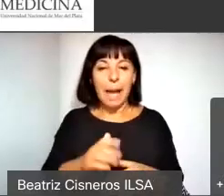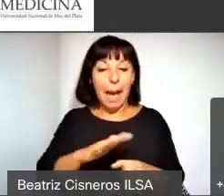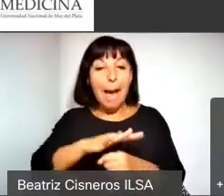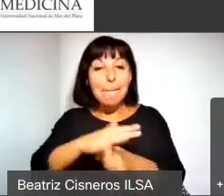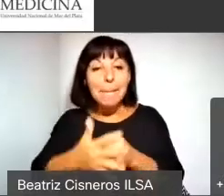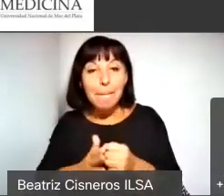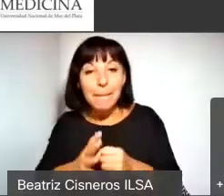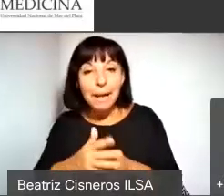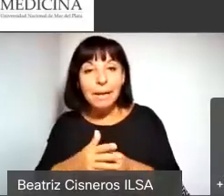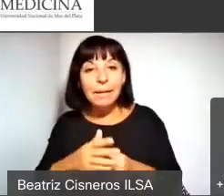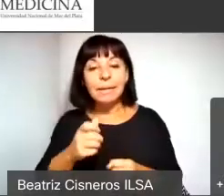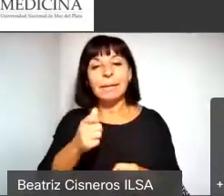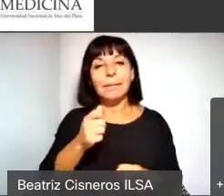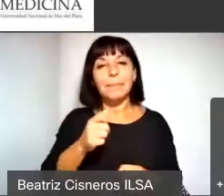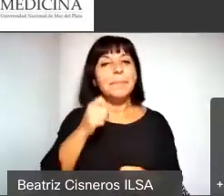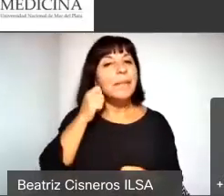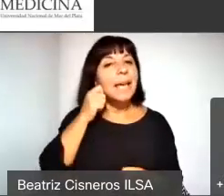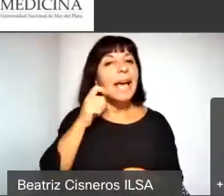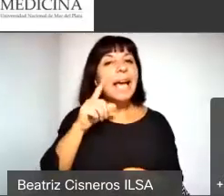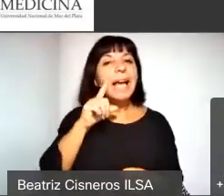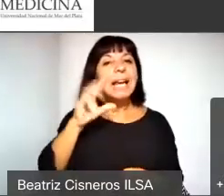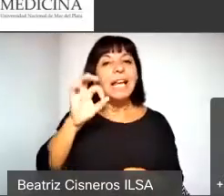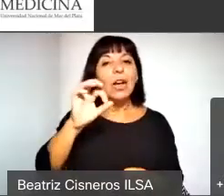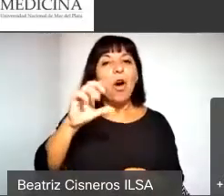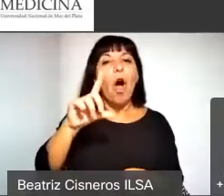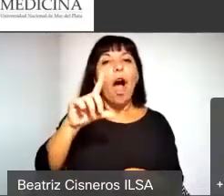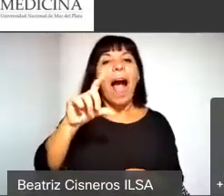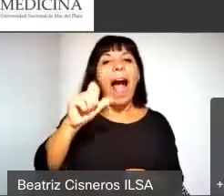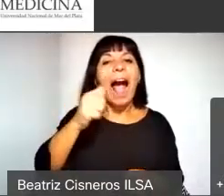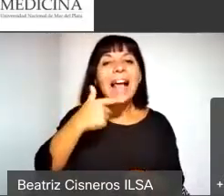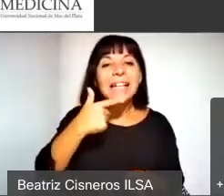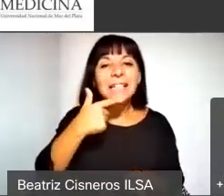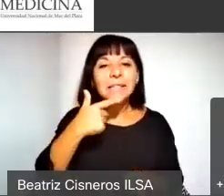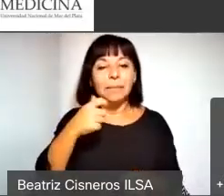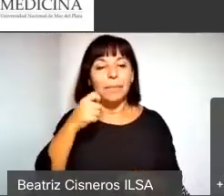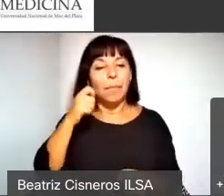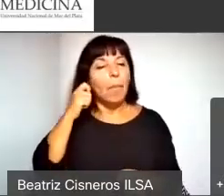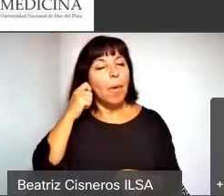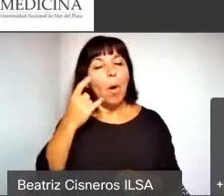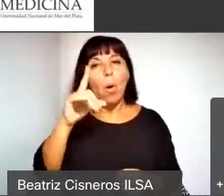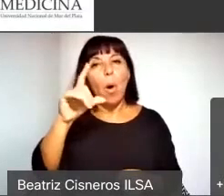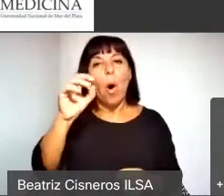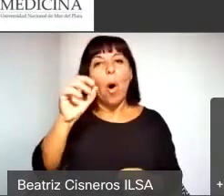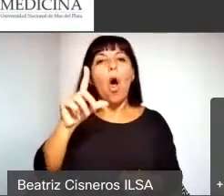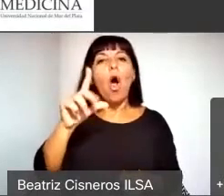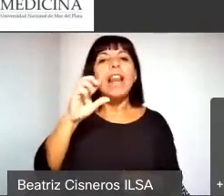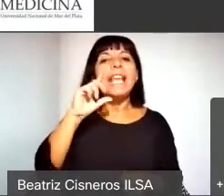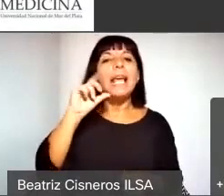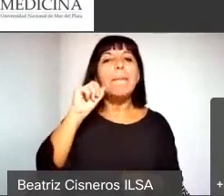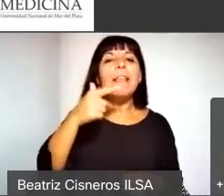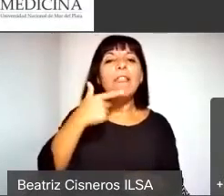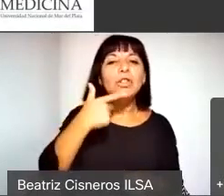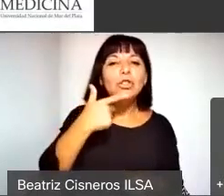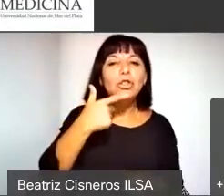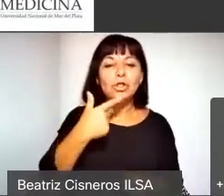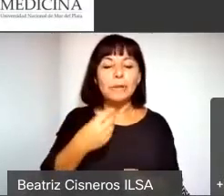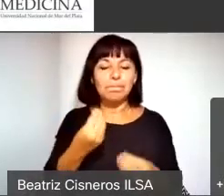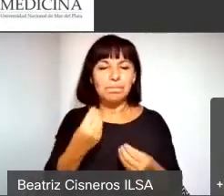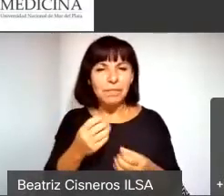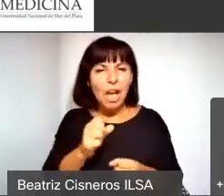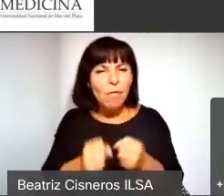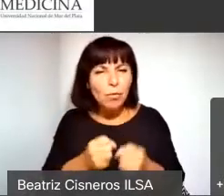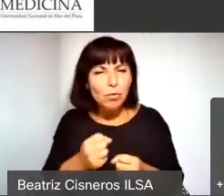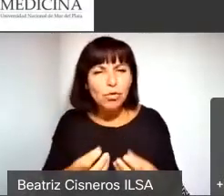un glicocálix, repito, que está formado por glucolípidos y glucoproteínas. ¿Qué función presenta